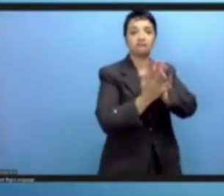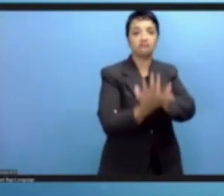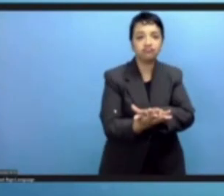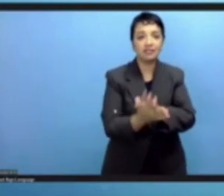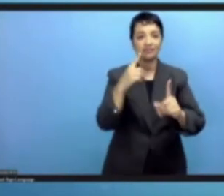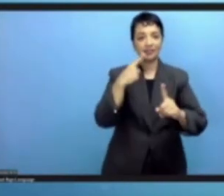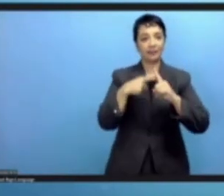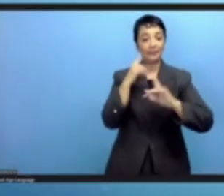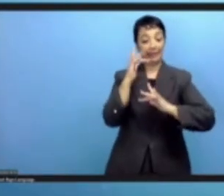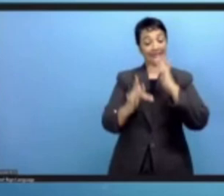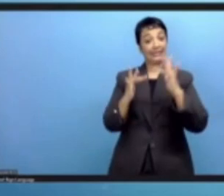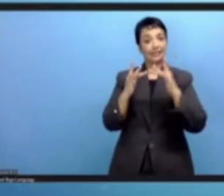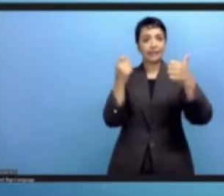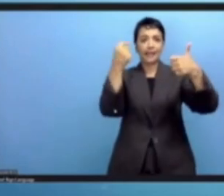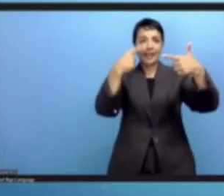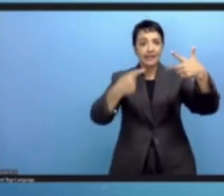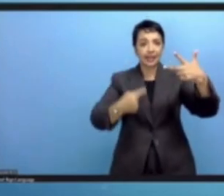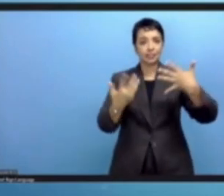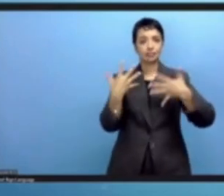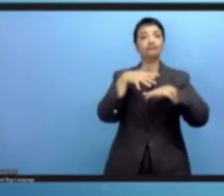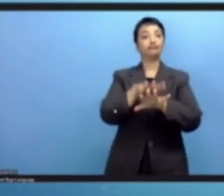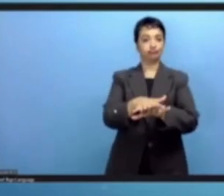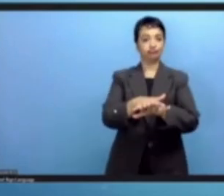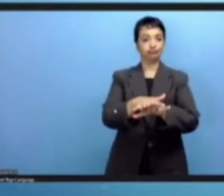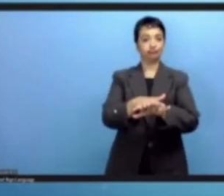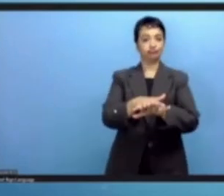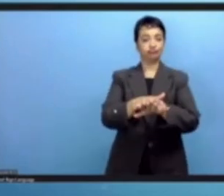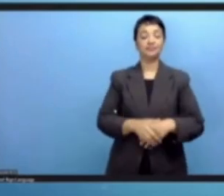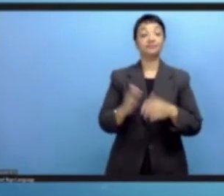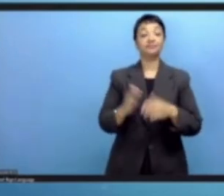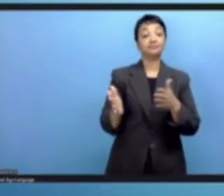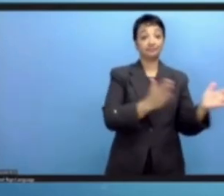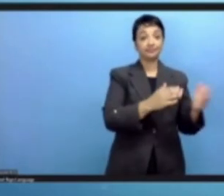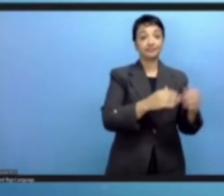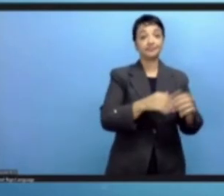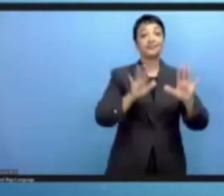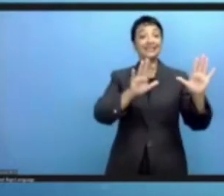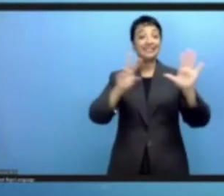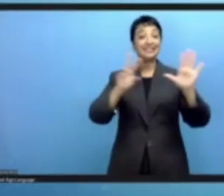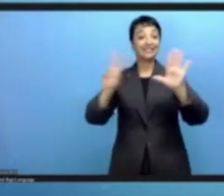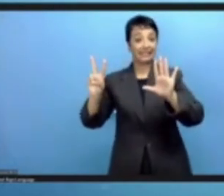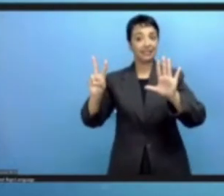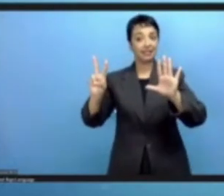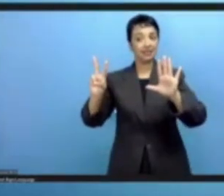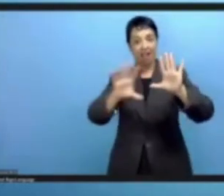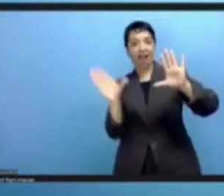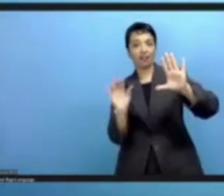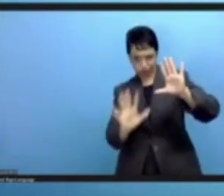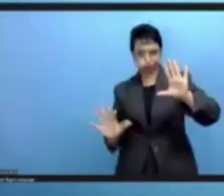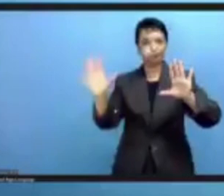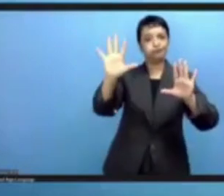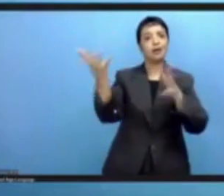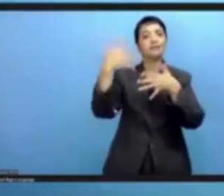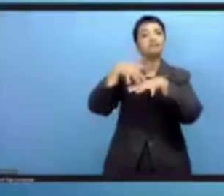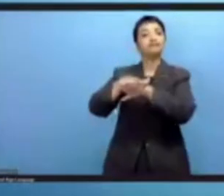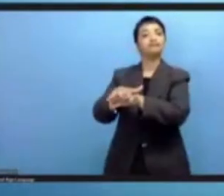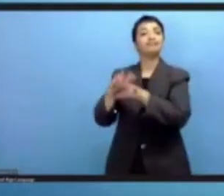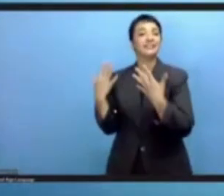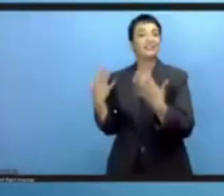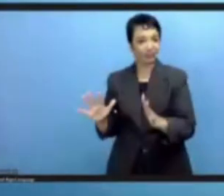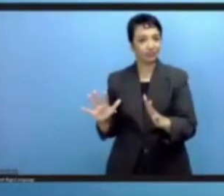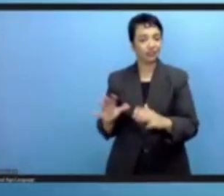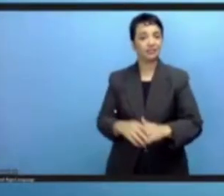marco Rome de UNESCO y los indicadores de universalidad de interés 17 de esos países son